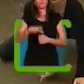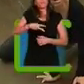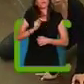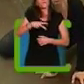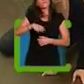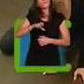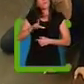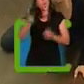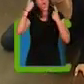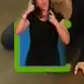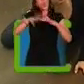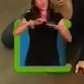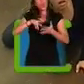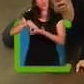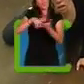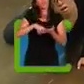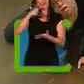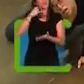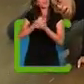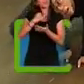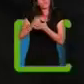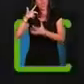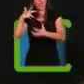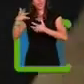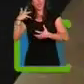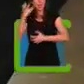Manuel y los alumnos de Danza Móvile nos han demostrado que el